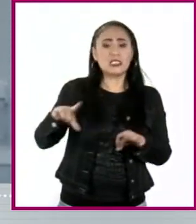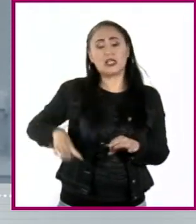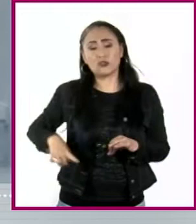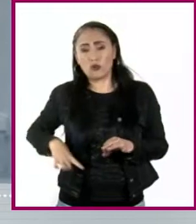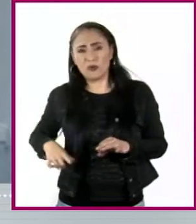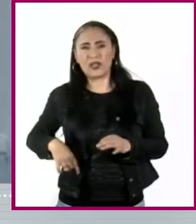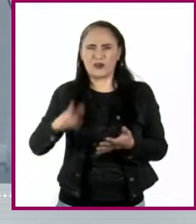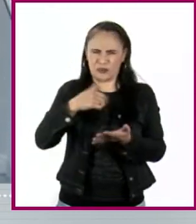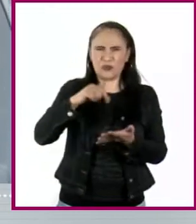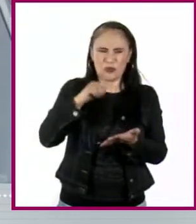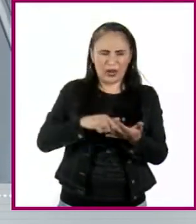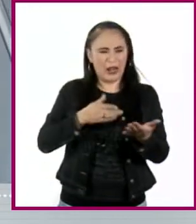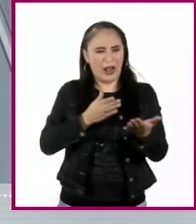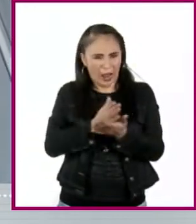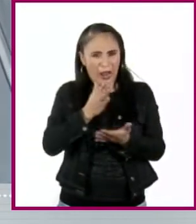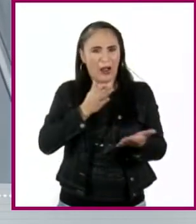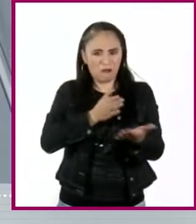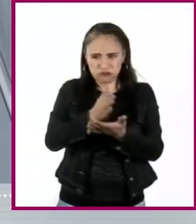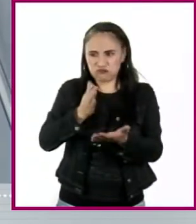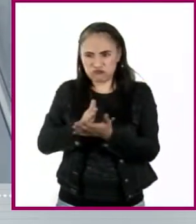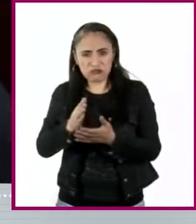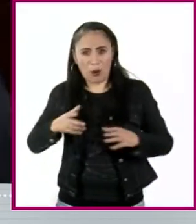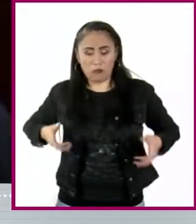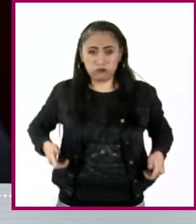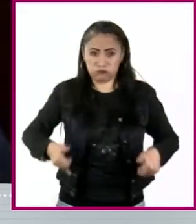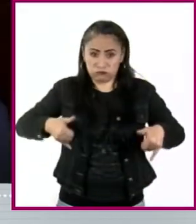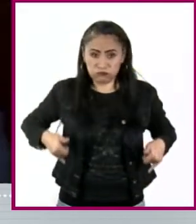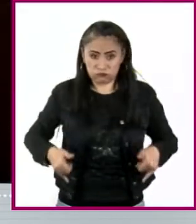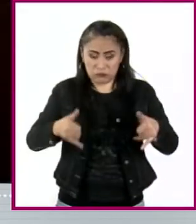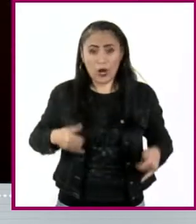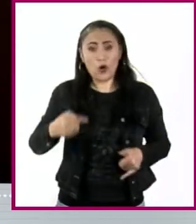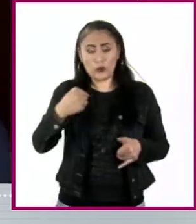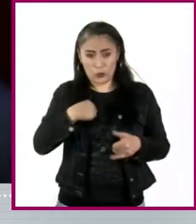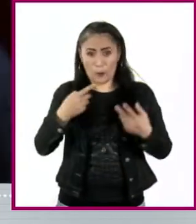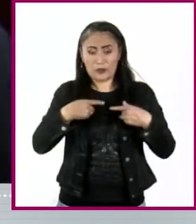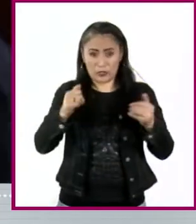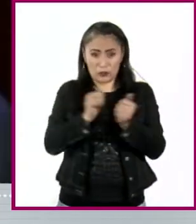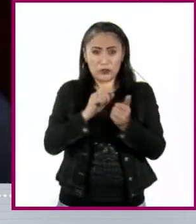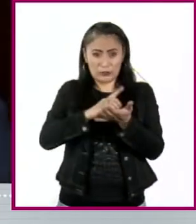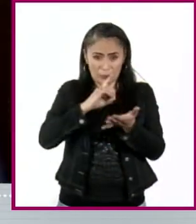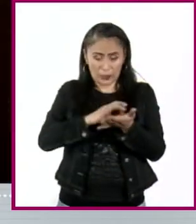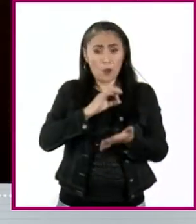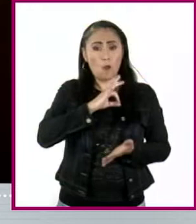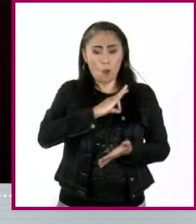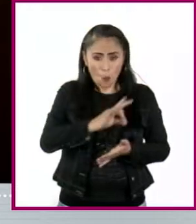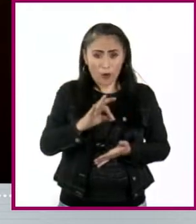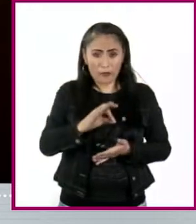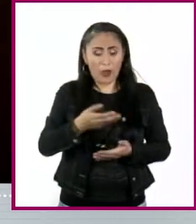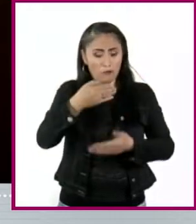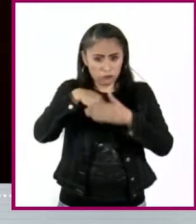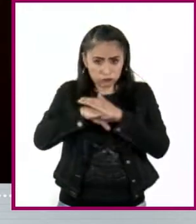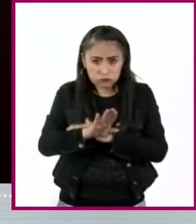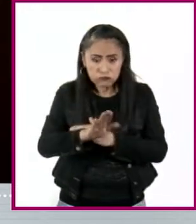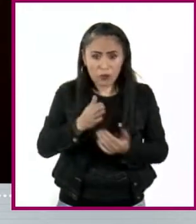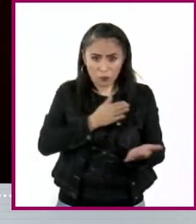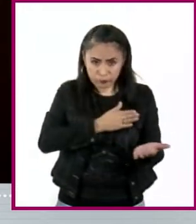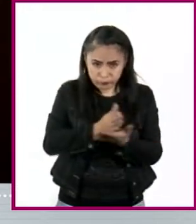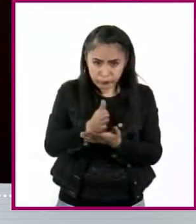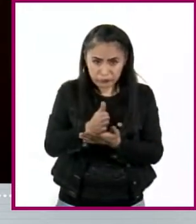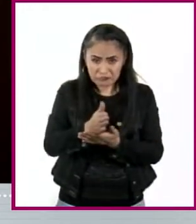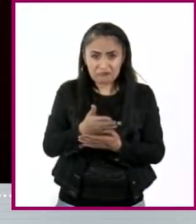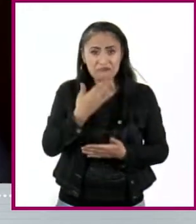las rampas, la señalización necesaria para que yo como persona con discapacidad pueda acceder de